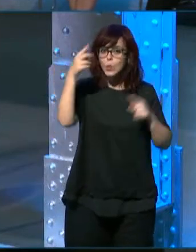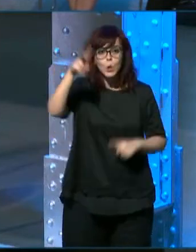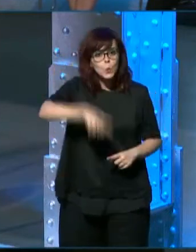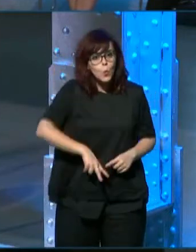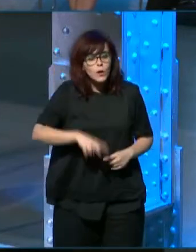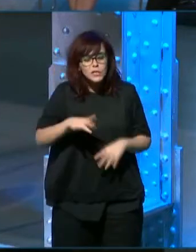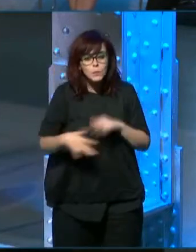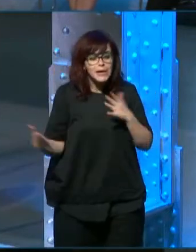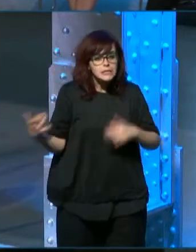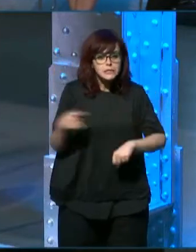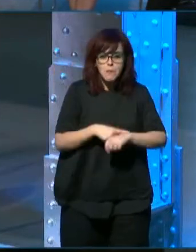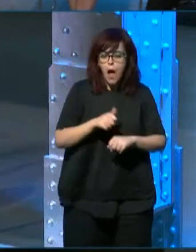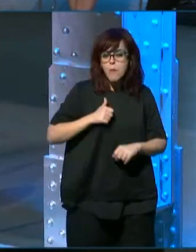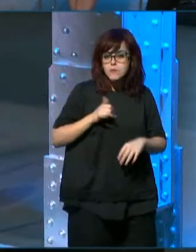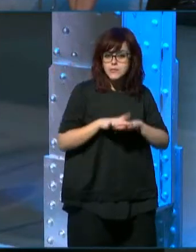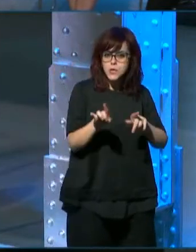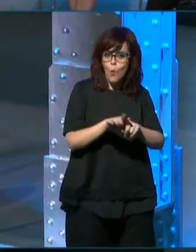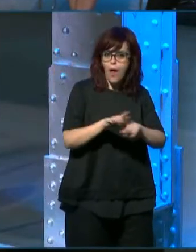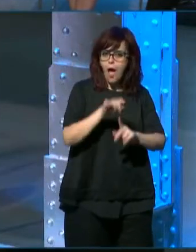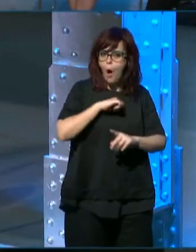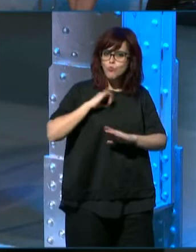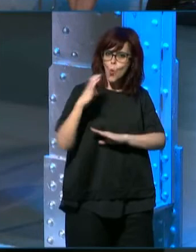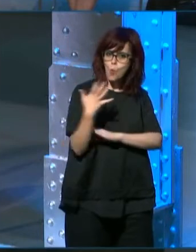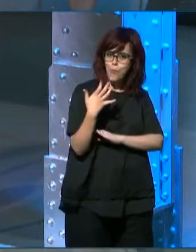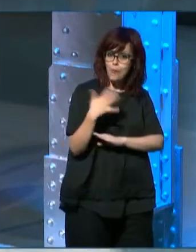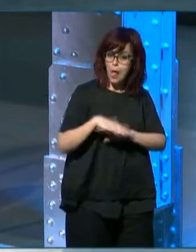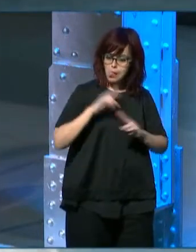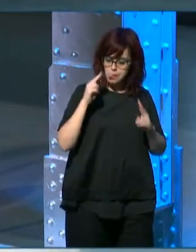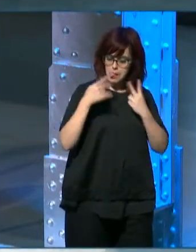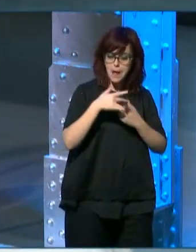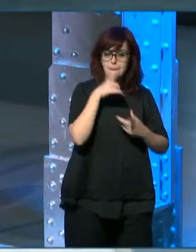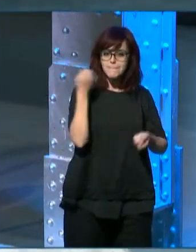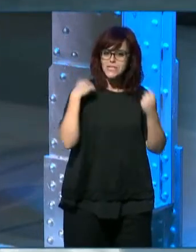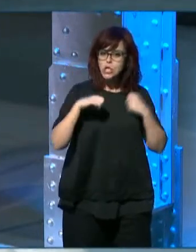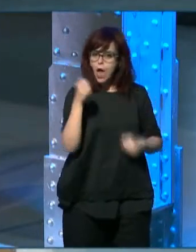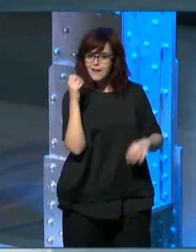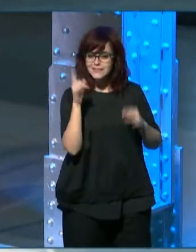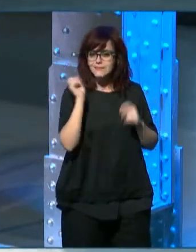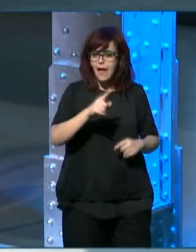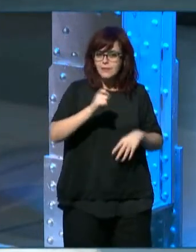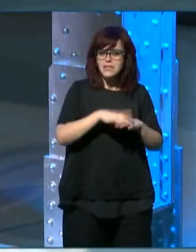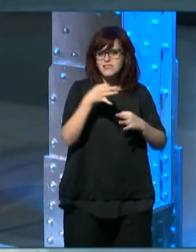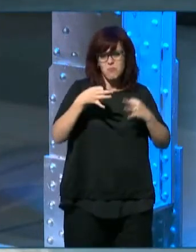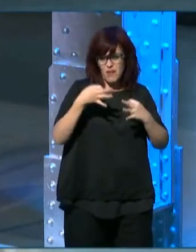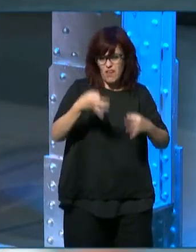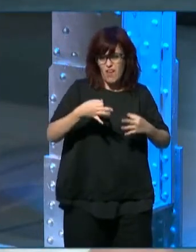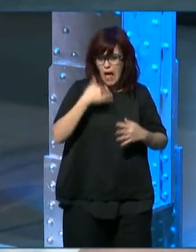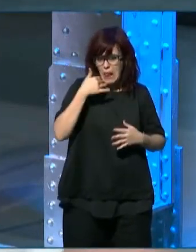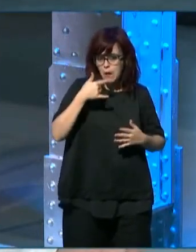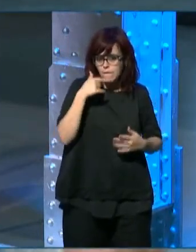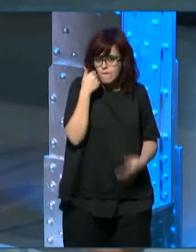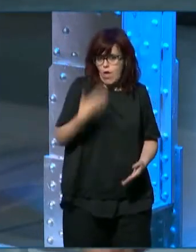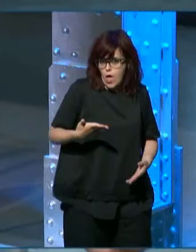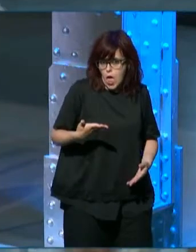yo todo el tiempo me había estado burlando de mí. En todos mis personajes están descacharrados, son